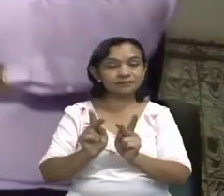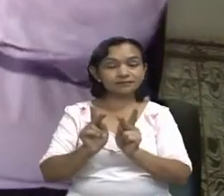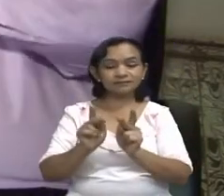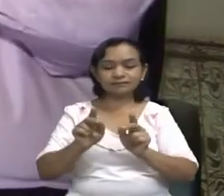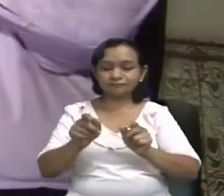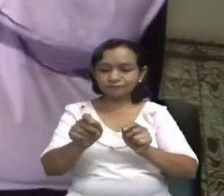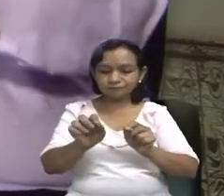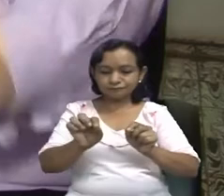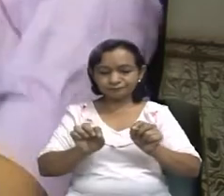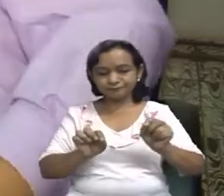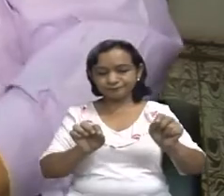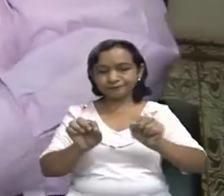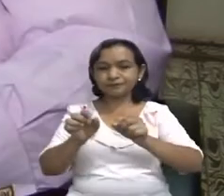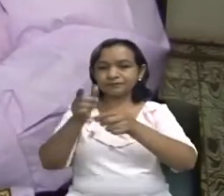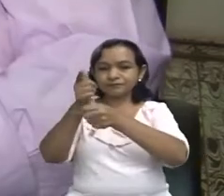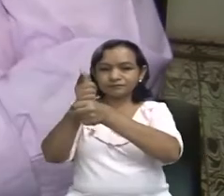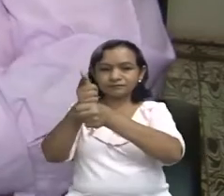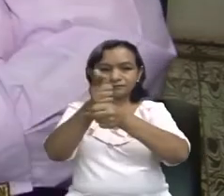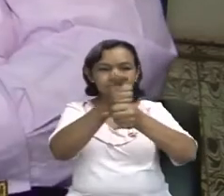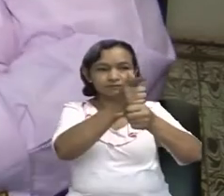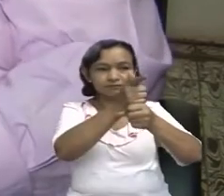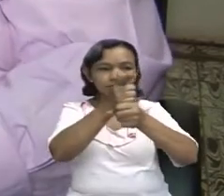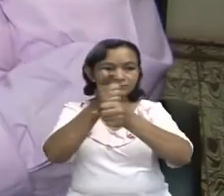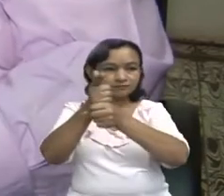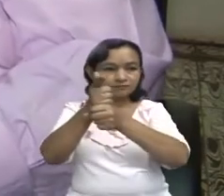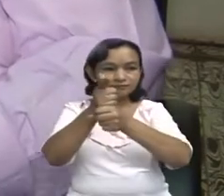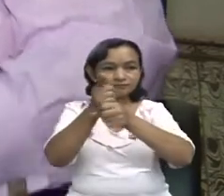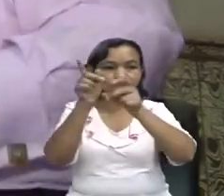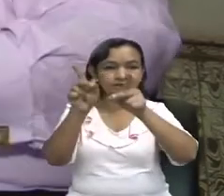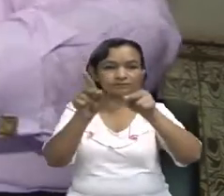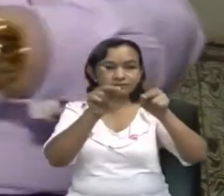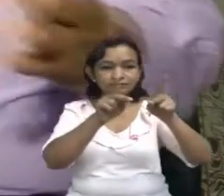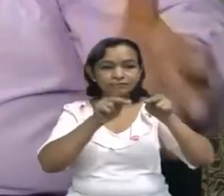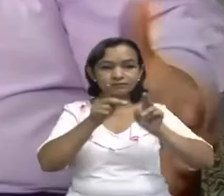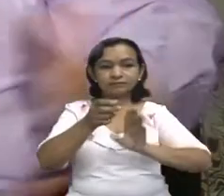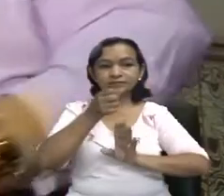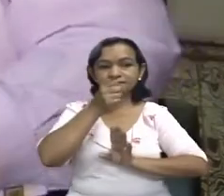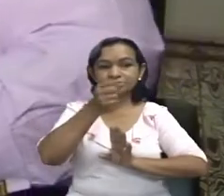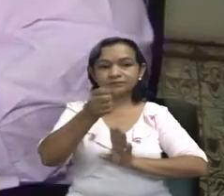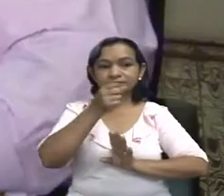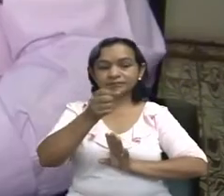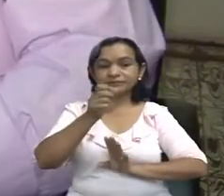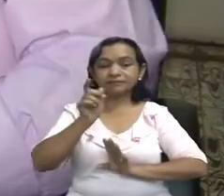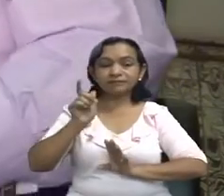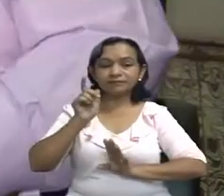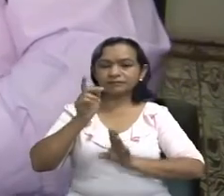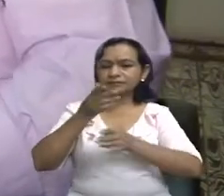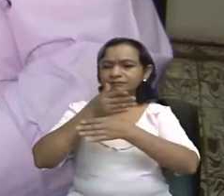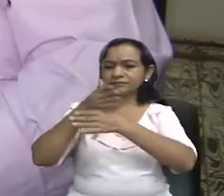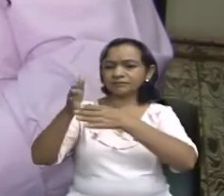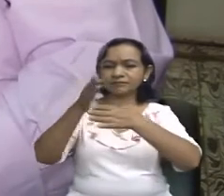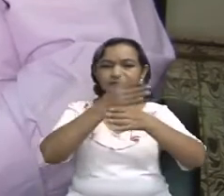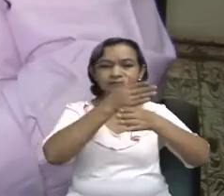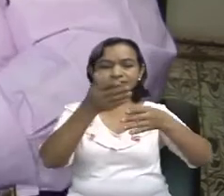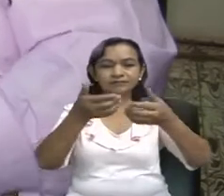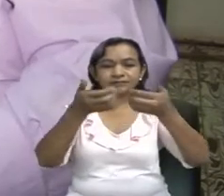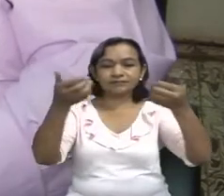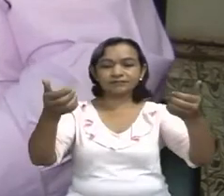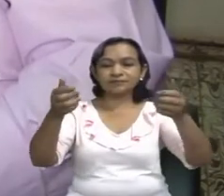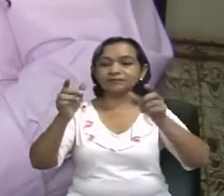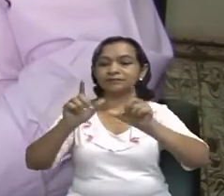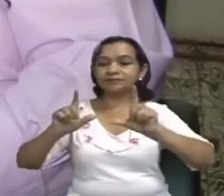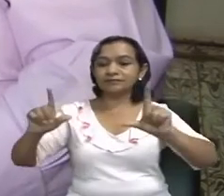switcher, para los camarógrafos, para el personal periodístico, que teníamos que diferenciarlo de lo que era la sala de